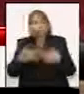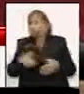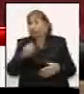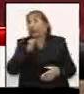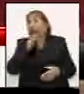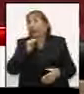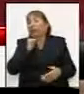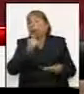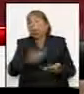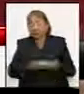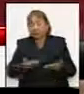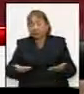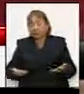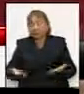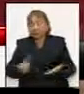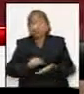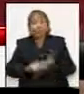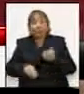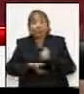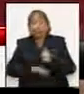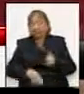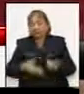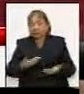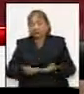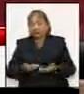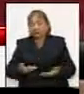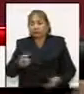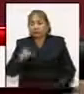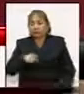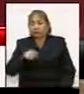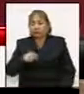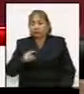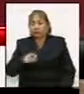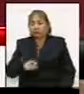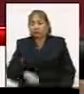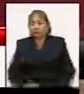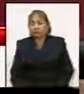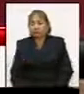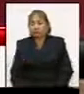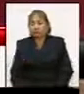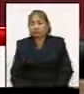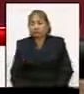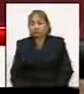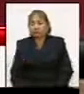de instrumentos también básicos, pero esta sin duda es de suma relevancia.